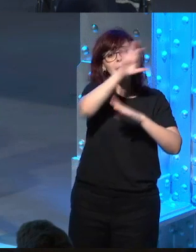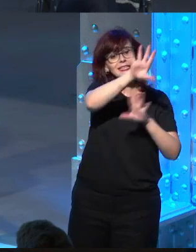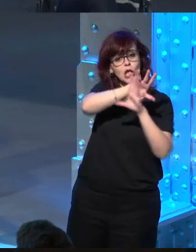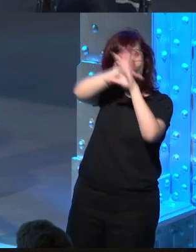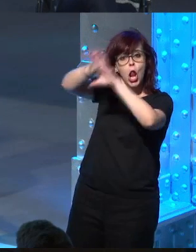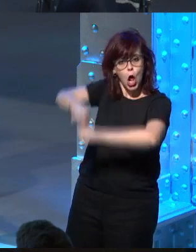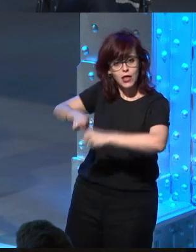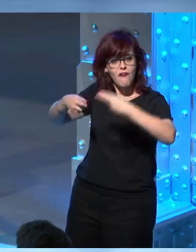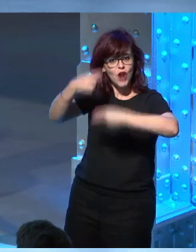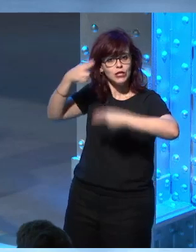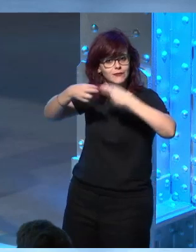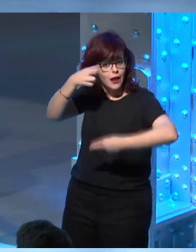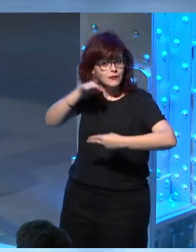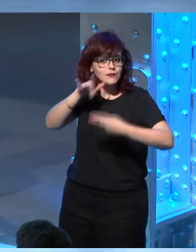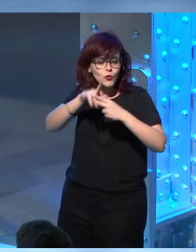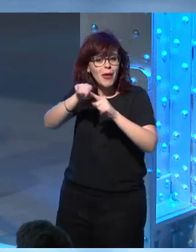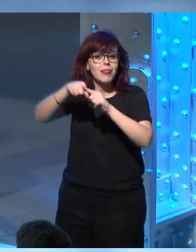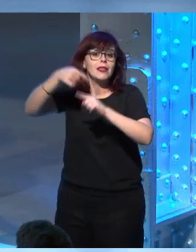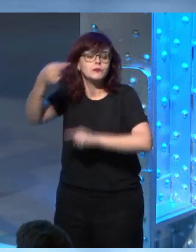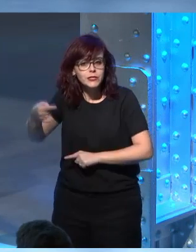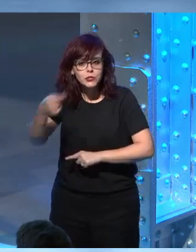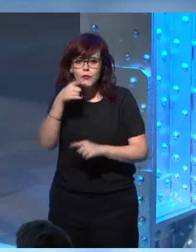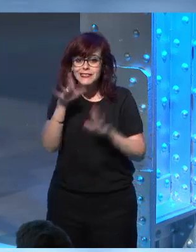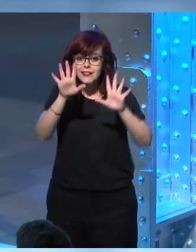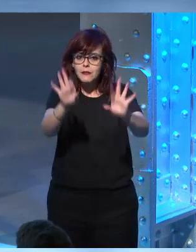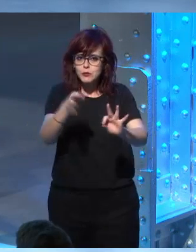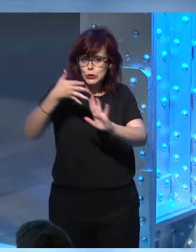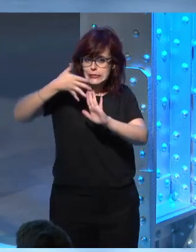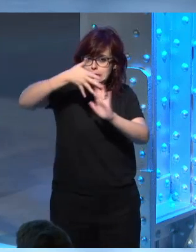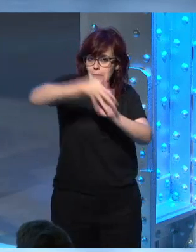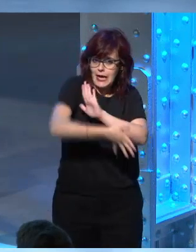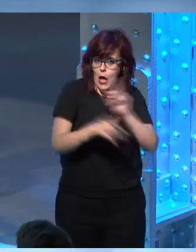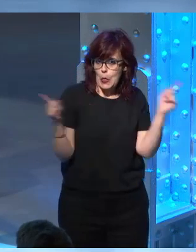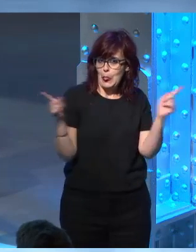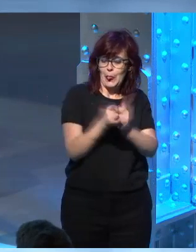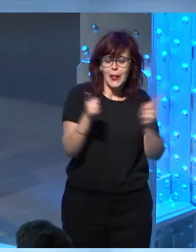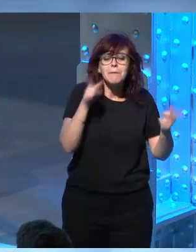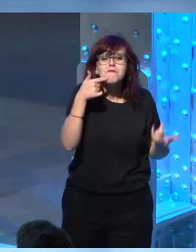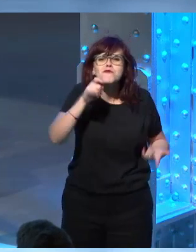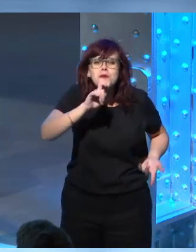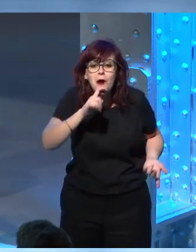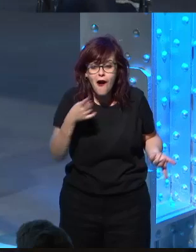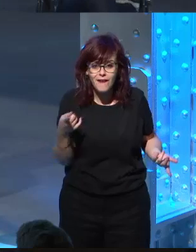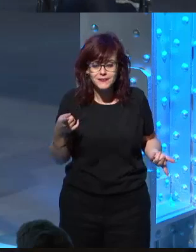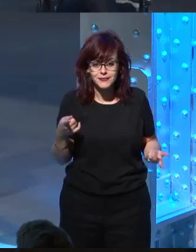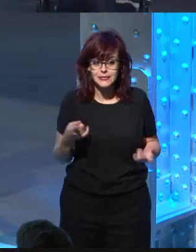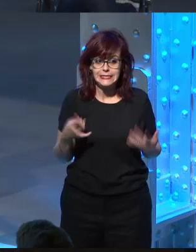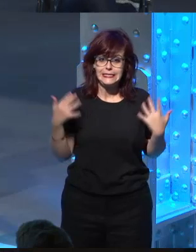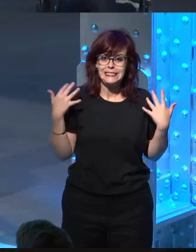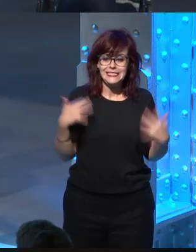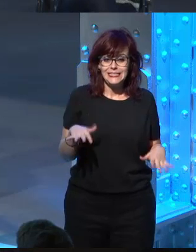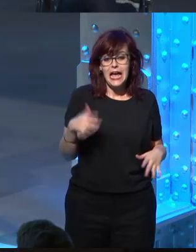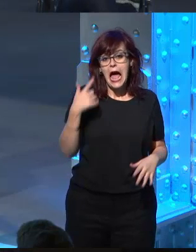las fronteras. Y estos caballeros cogieron y lo explicaron en 10 minutos. Esto fue así, ¿no? ¿Cómo lo hicisteis?